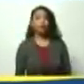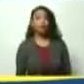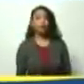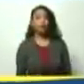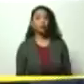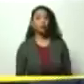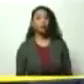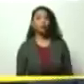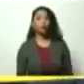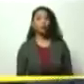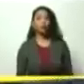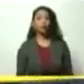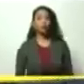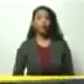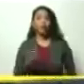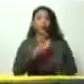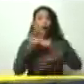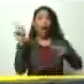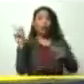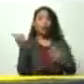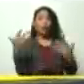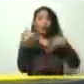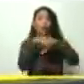ya ellos se incorporaron Jorge